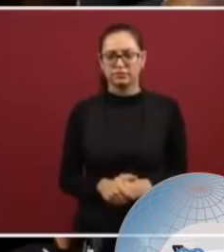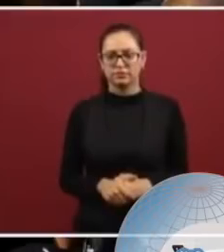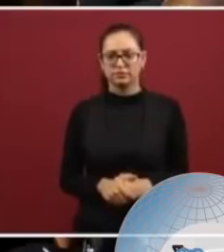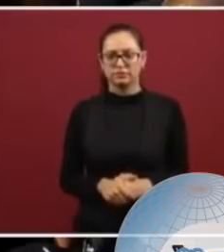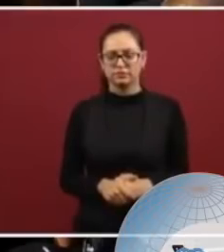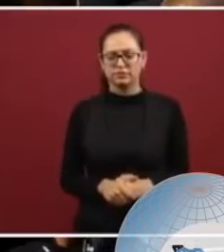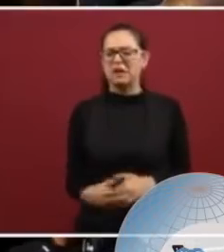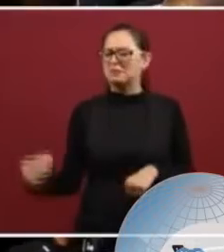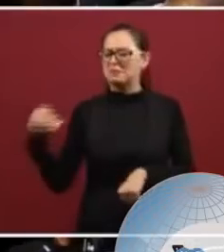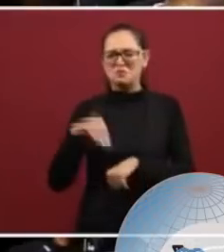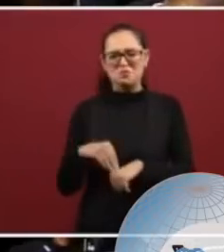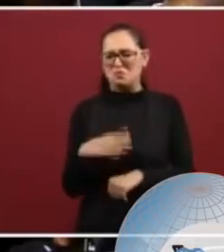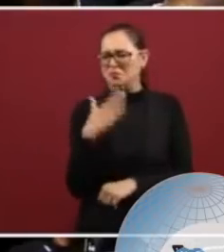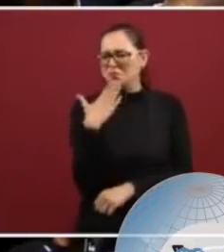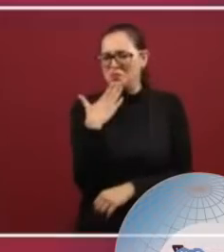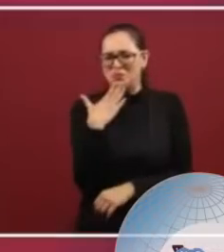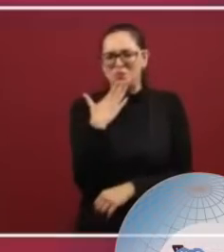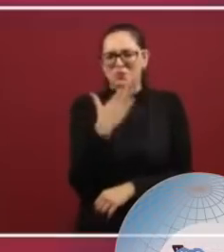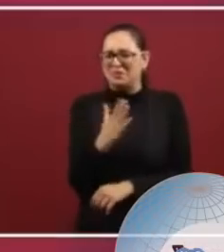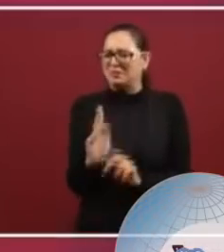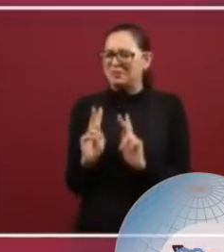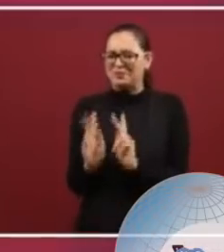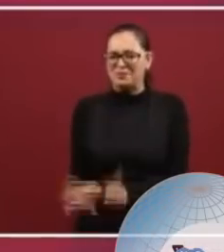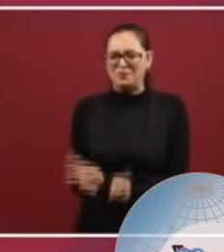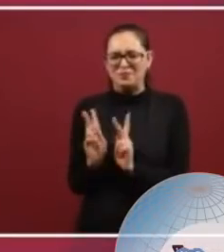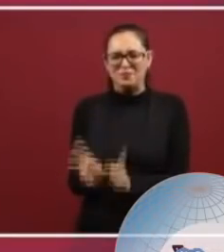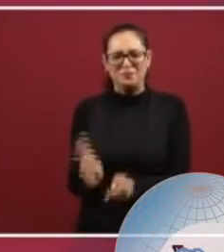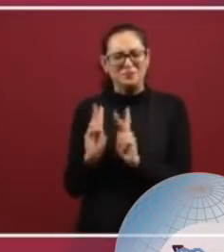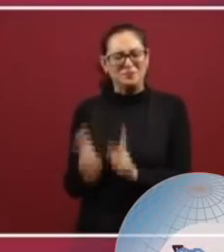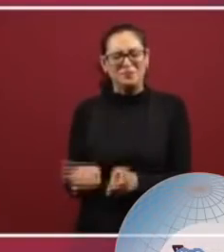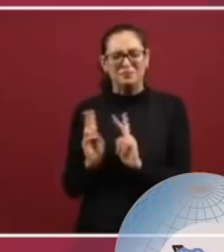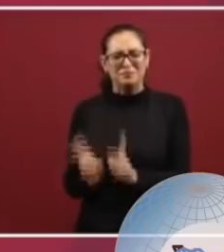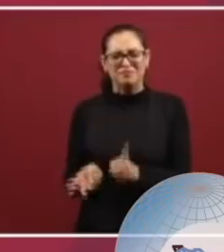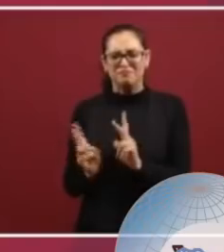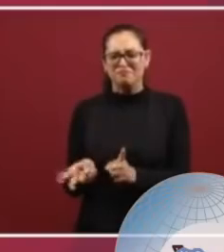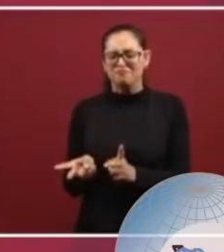Esto muy bien, fue una plática muy